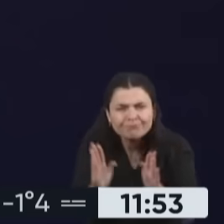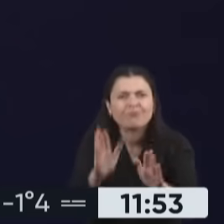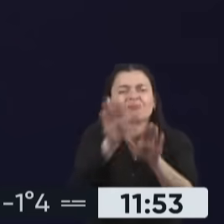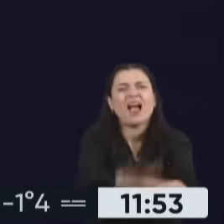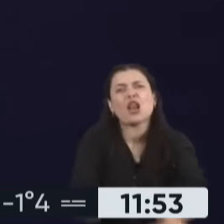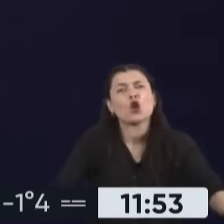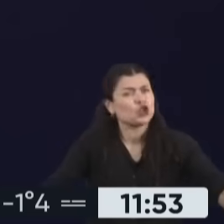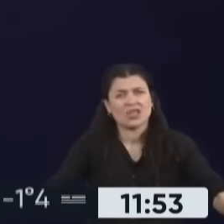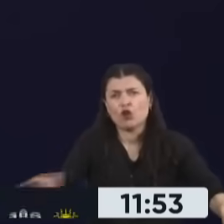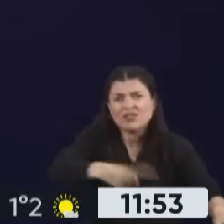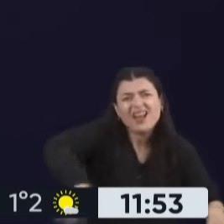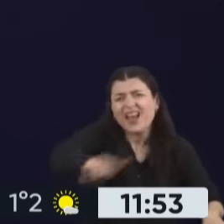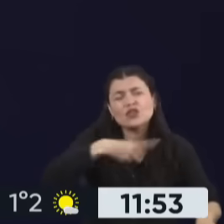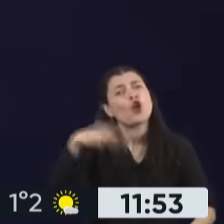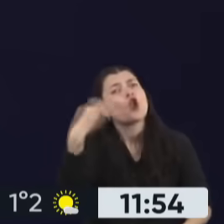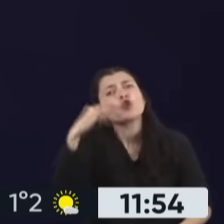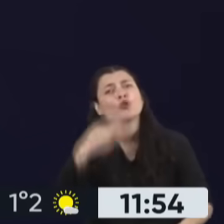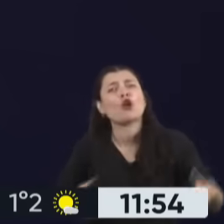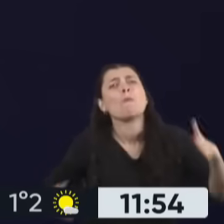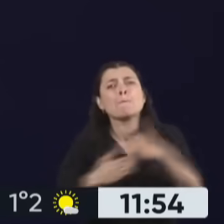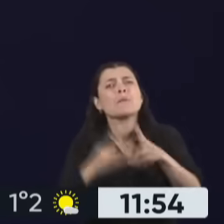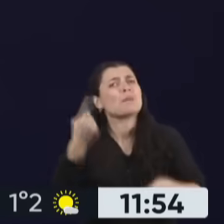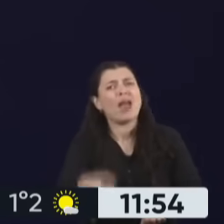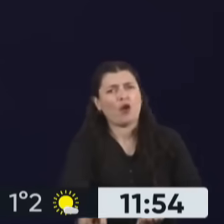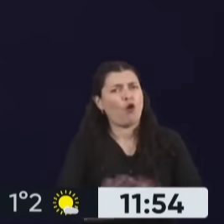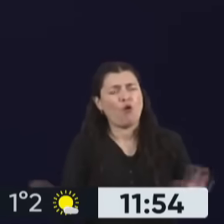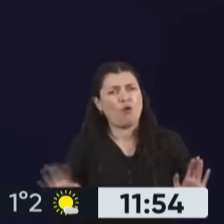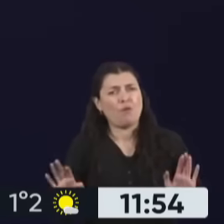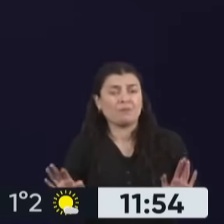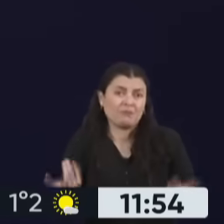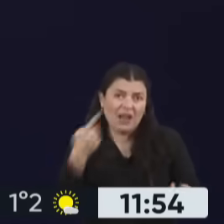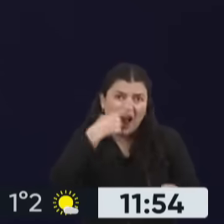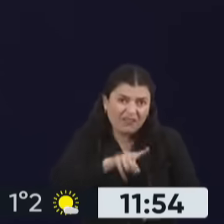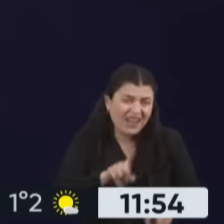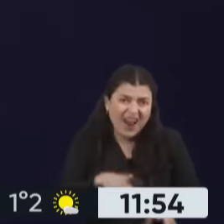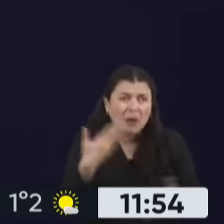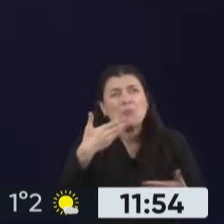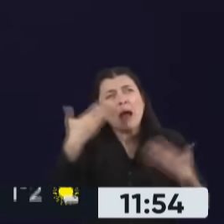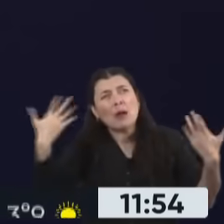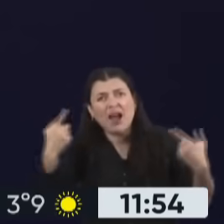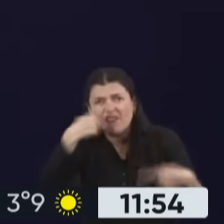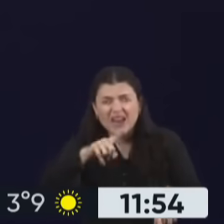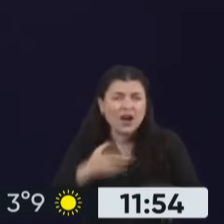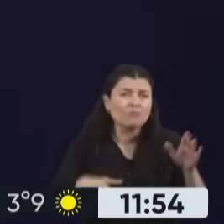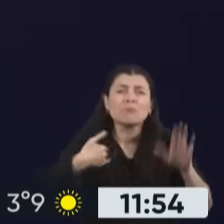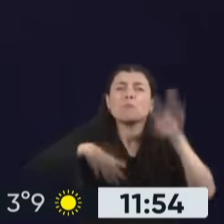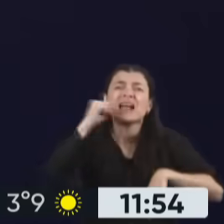los únicos privilegiados. Porque en definitiva es eso, ¿no? Que los niños sean los únicos privilegiados.